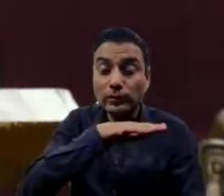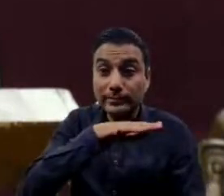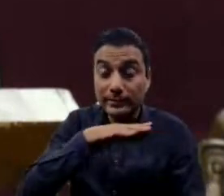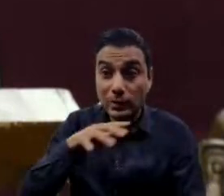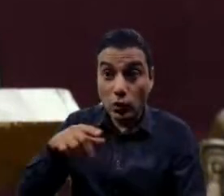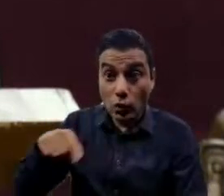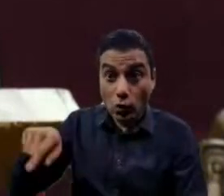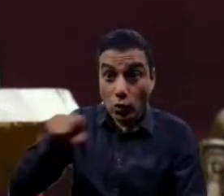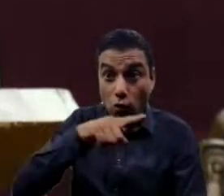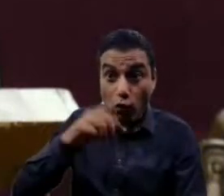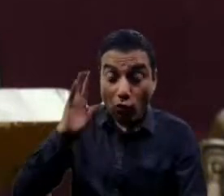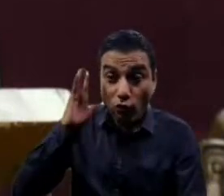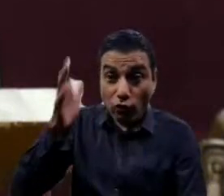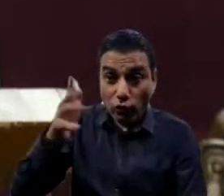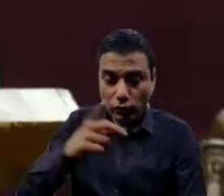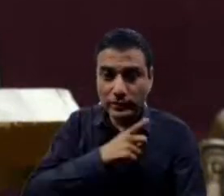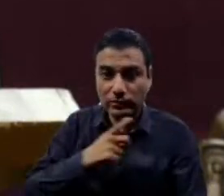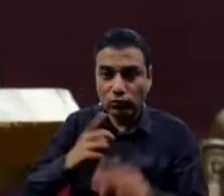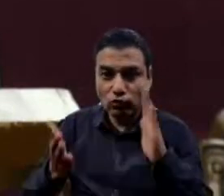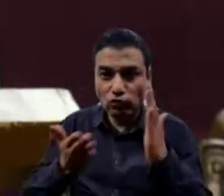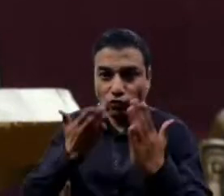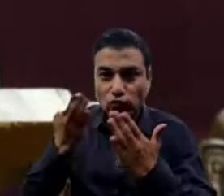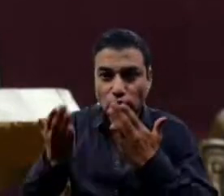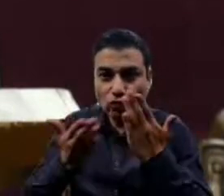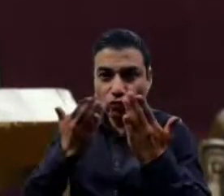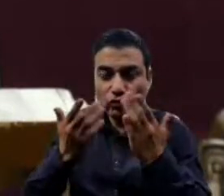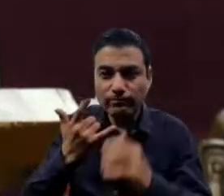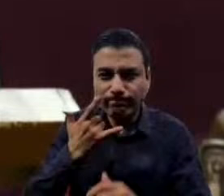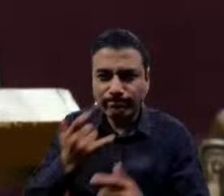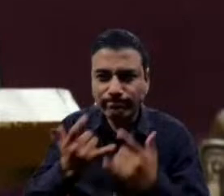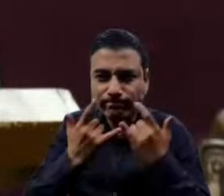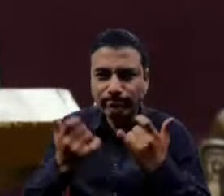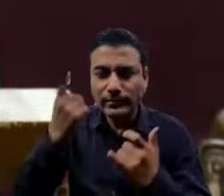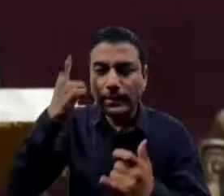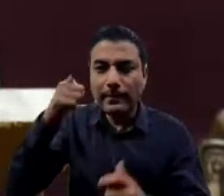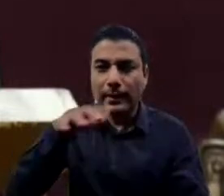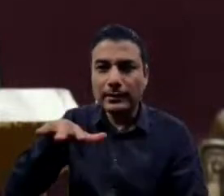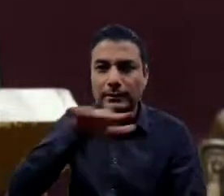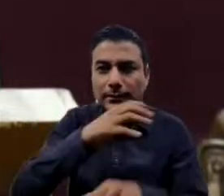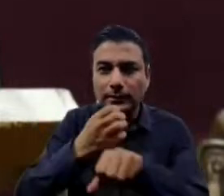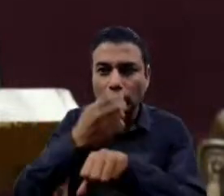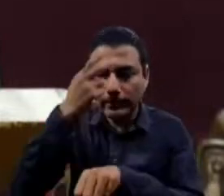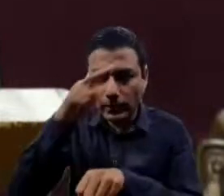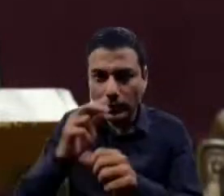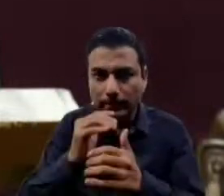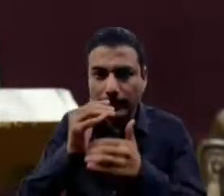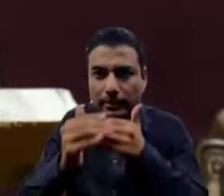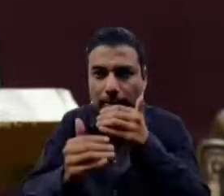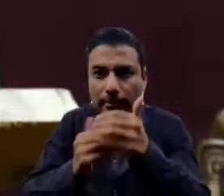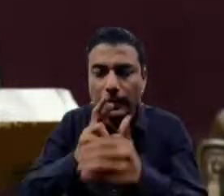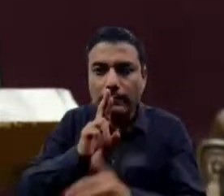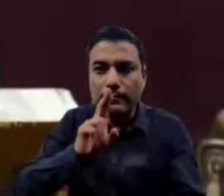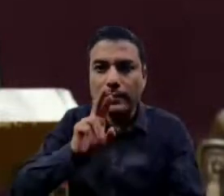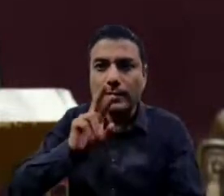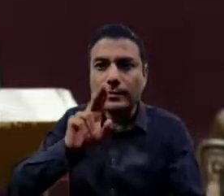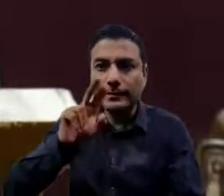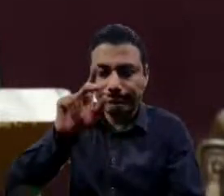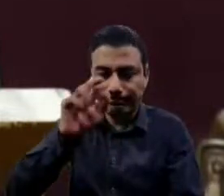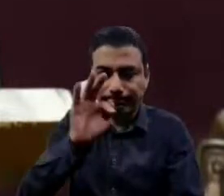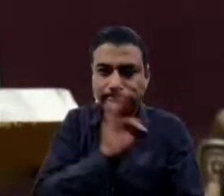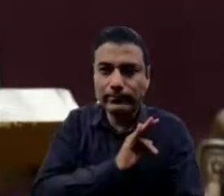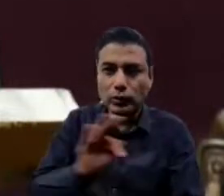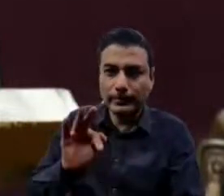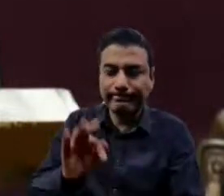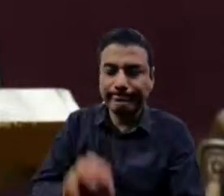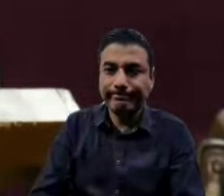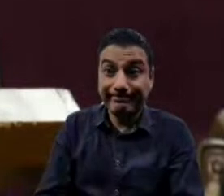sigan construyendo una mejor sociedad, un mejor Estado, a la par de las circunstancias sociales. Por todo lo